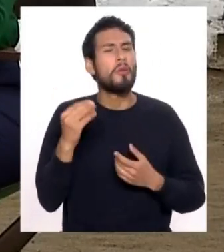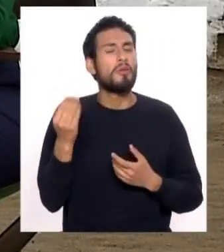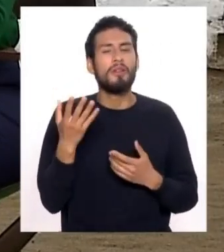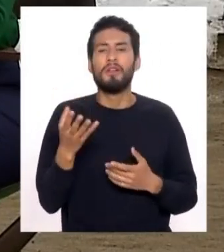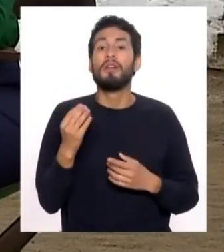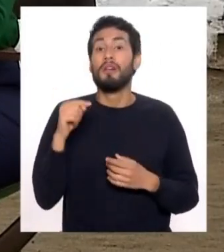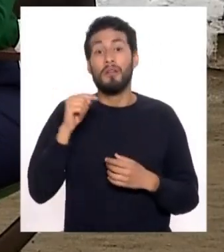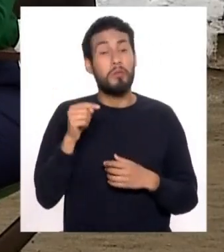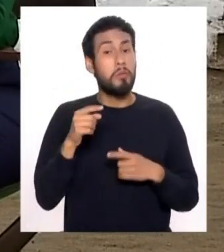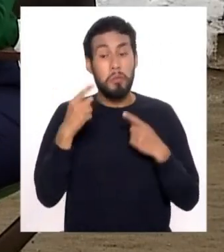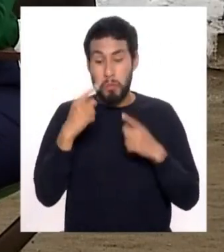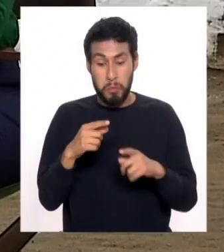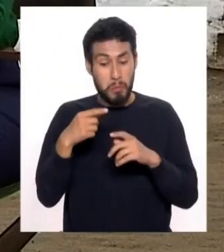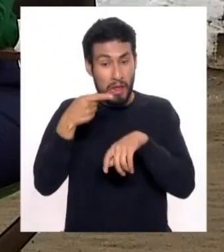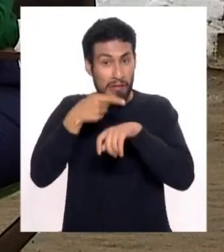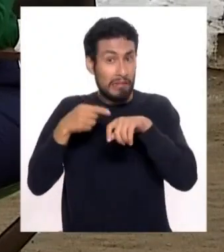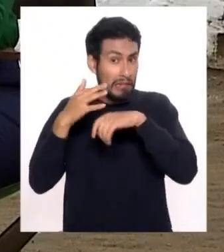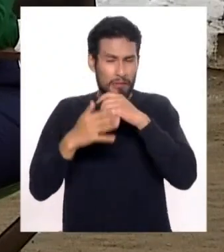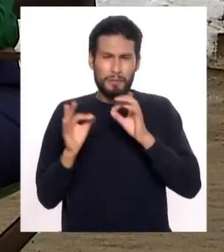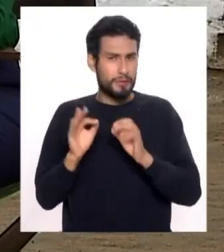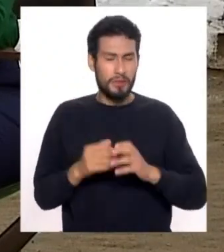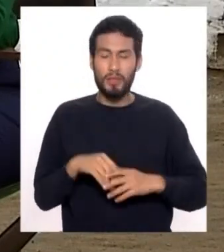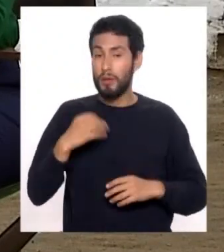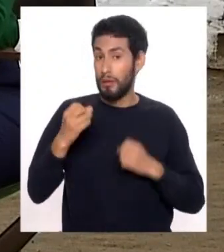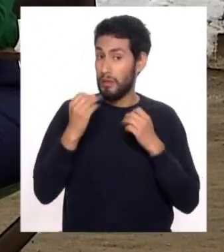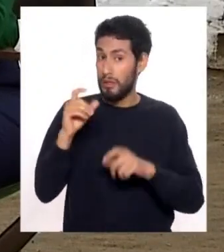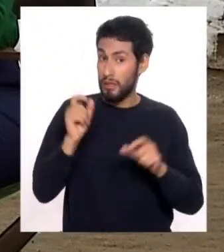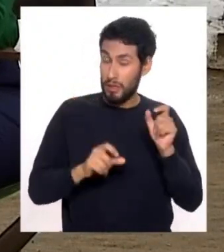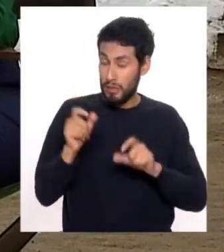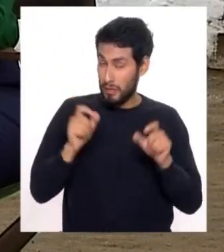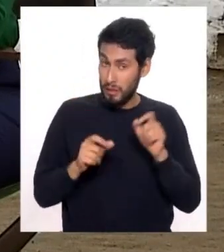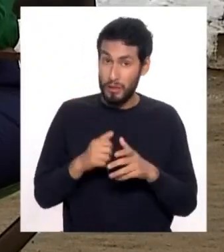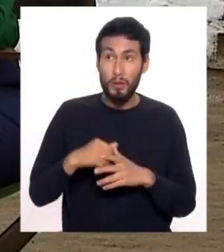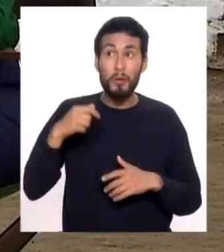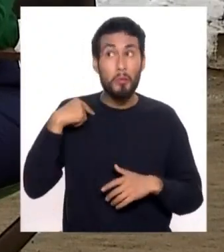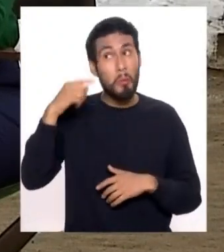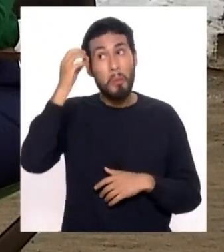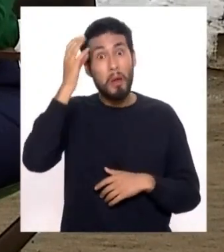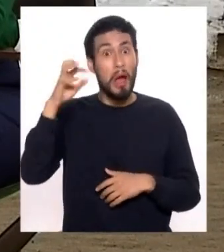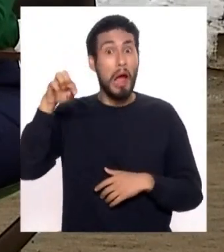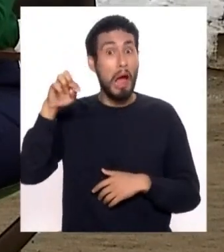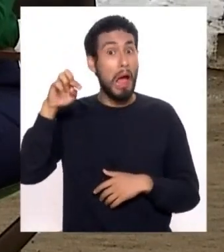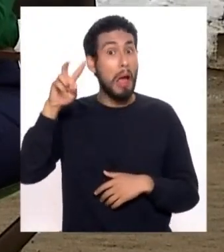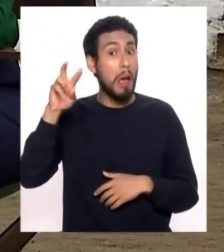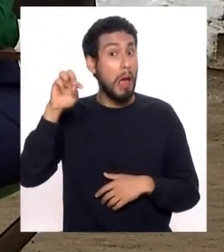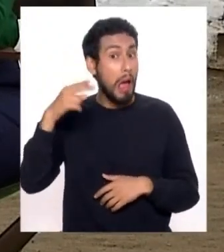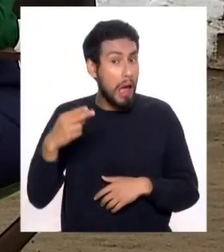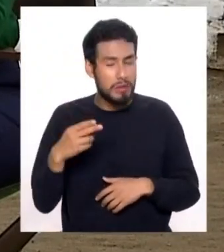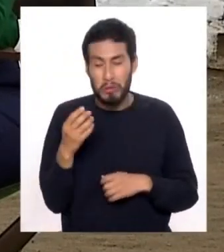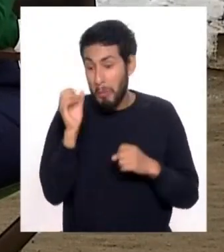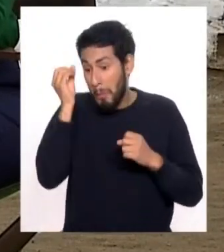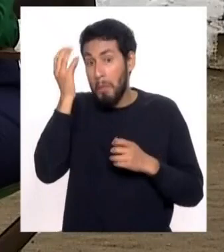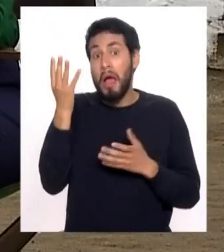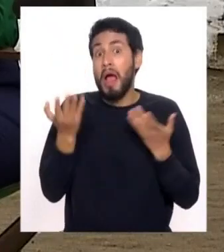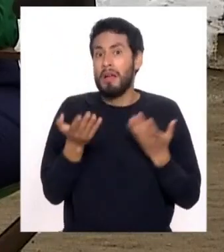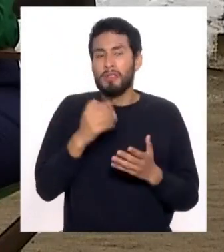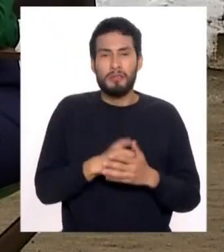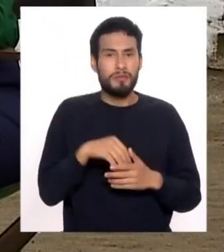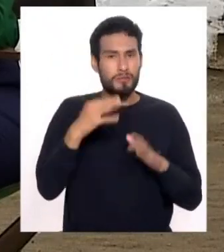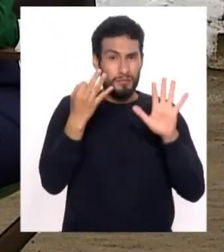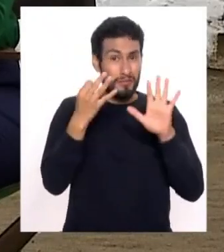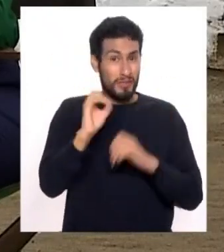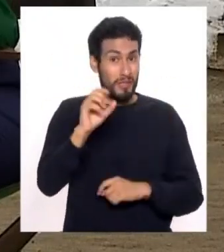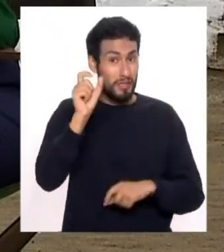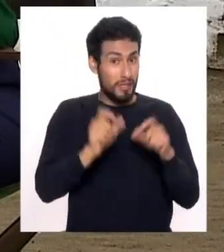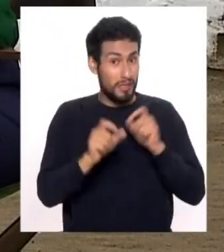no ha tenido lesión. Porque la gran mayoría de personas que asume que ha tenido BPH, porque dicho sea de paso,